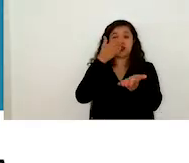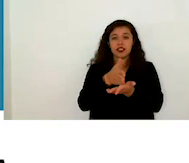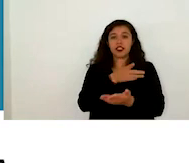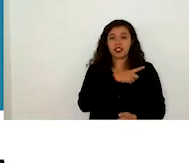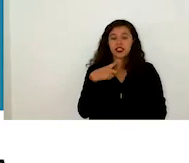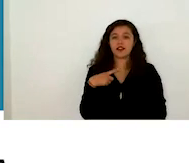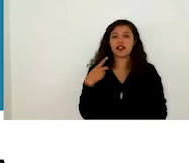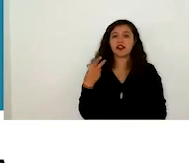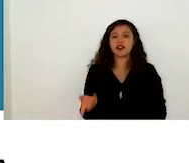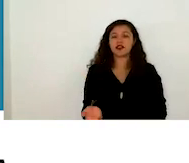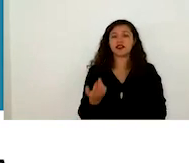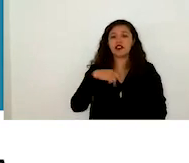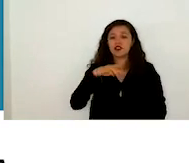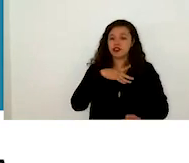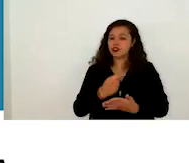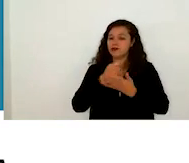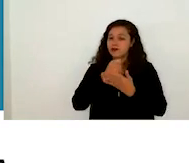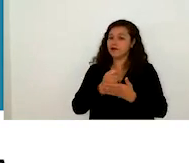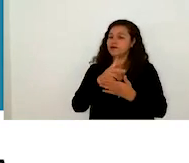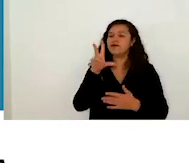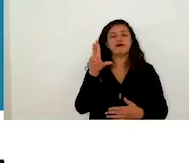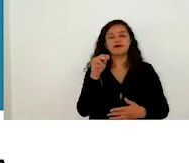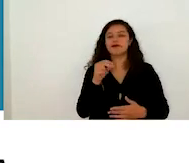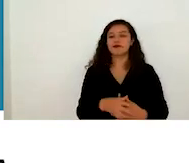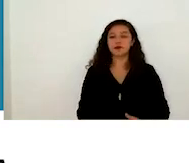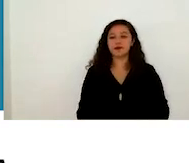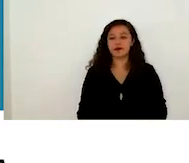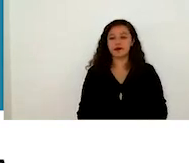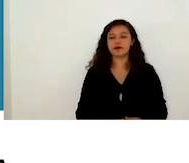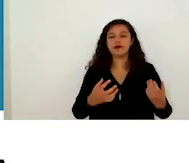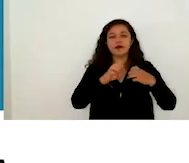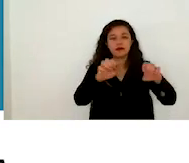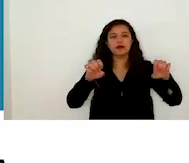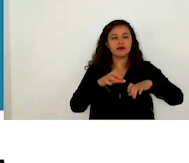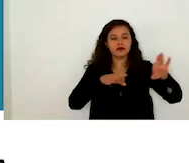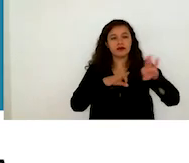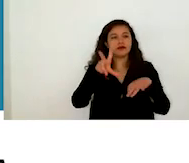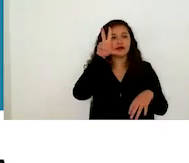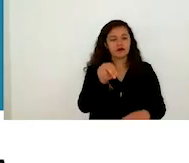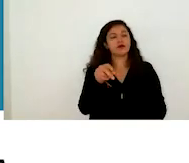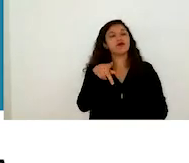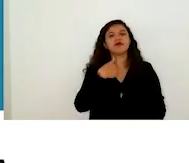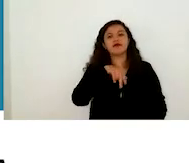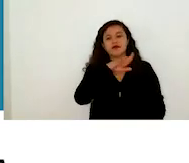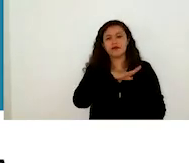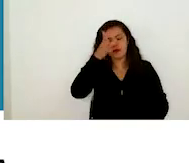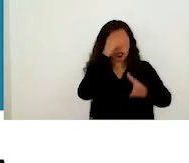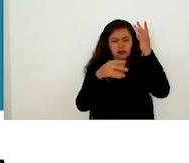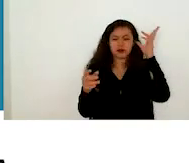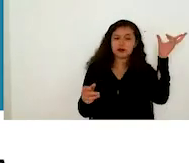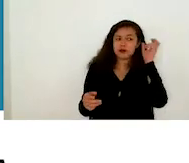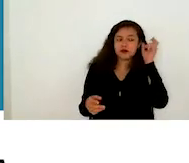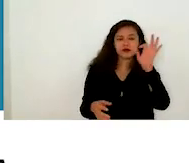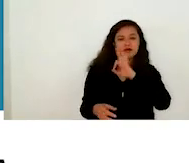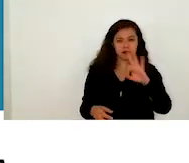pero el punto es que no somos terapeutas si dentro de los equipos de trabajo no pero si podemos aprender a escuchar por